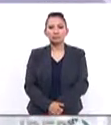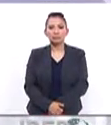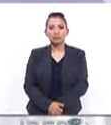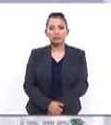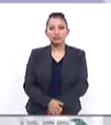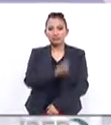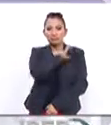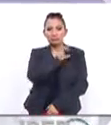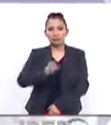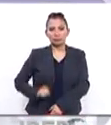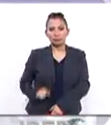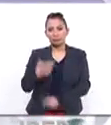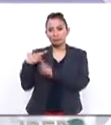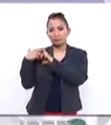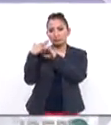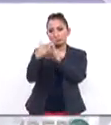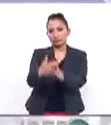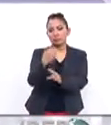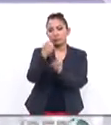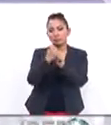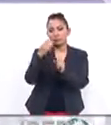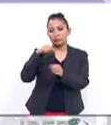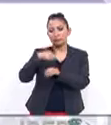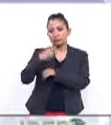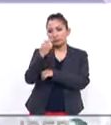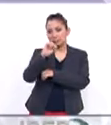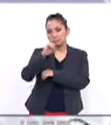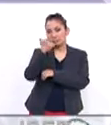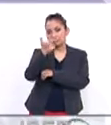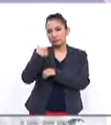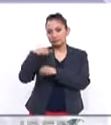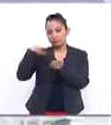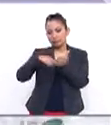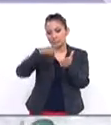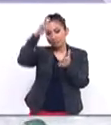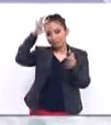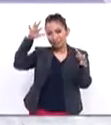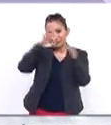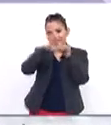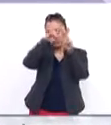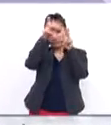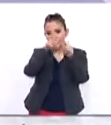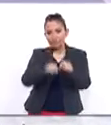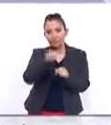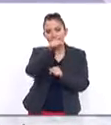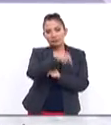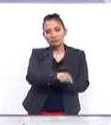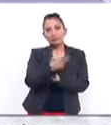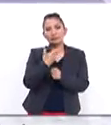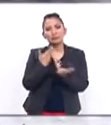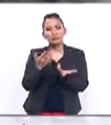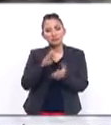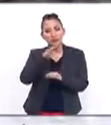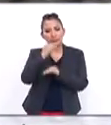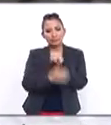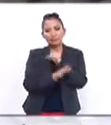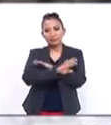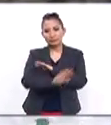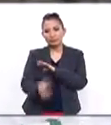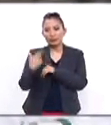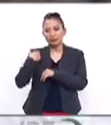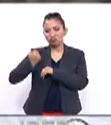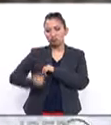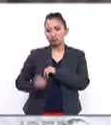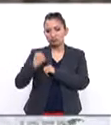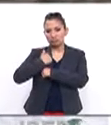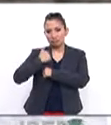Y en El Salvador se conmemora el aniversario número 27 de la firma de los acuerdos de paz con los que se puso fin a las